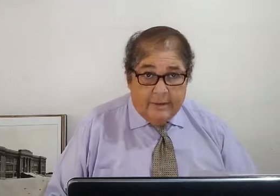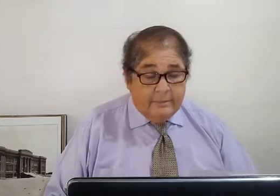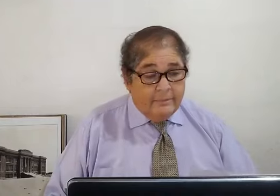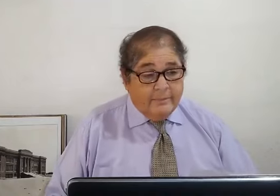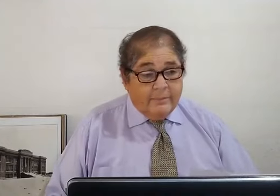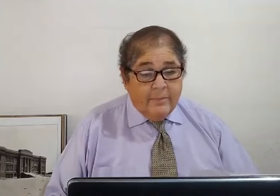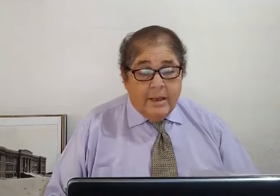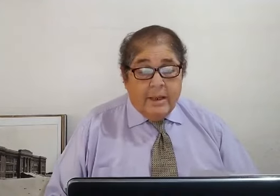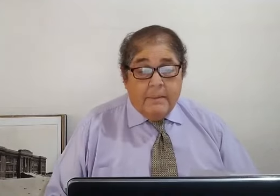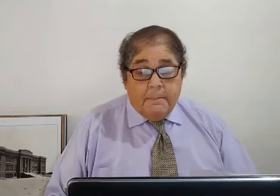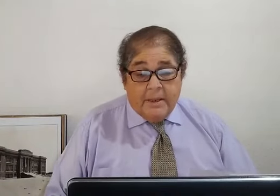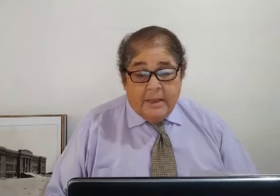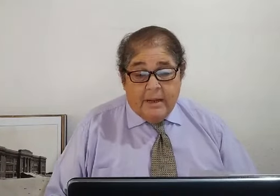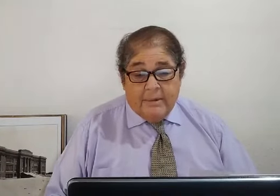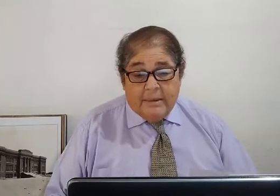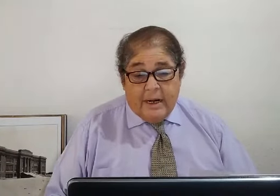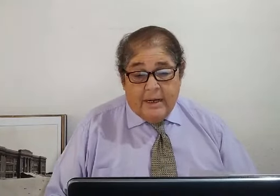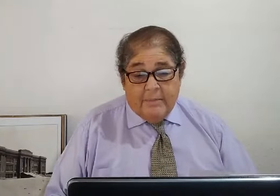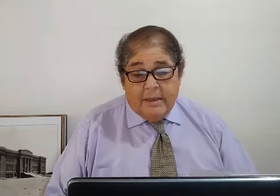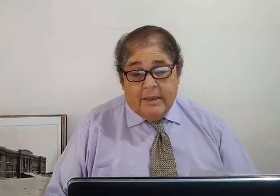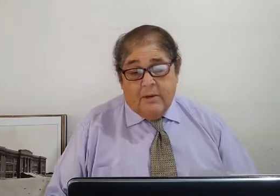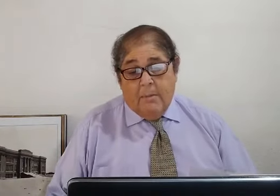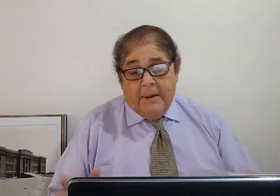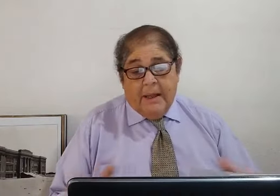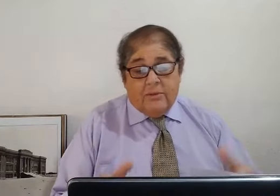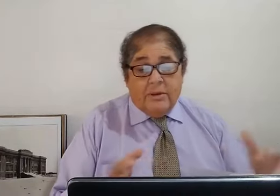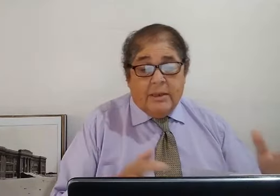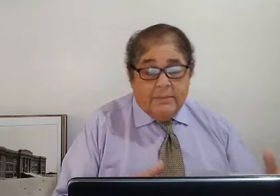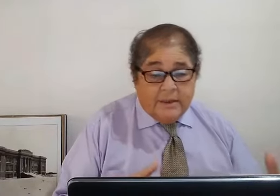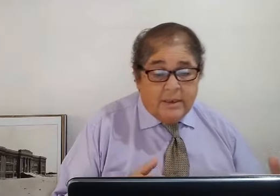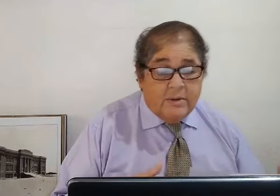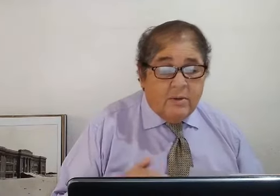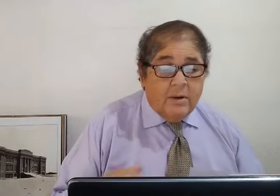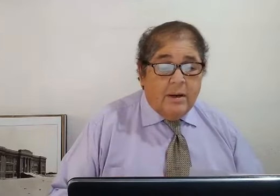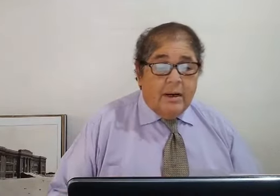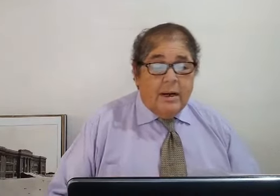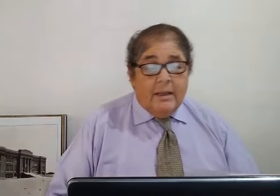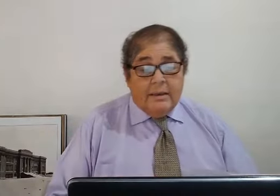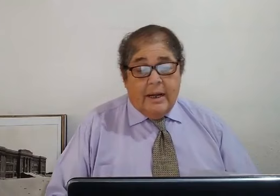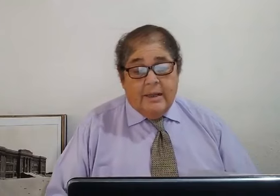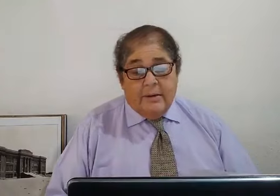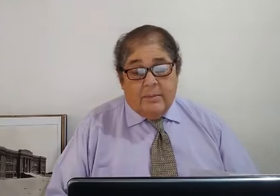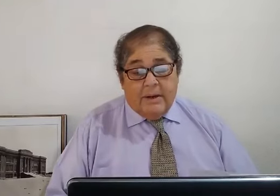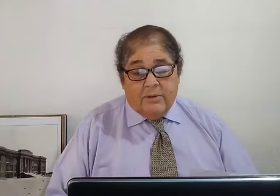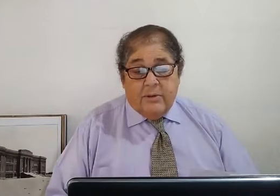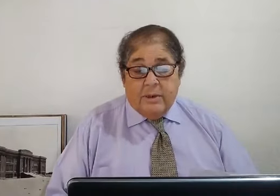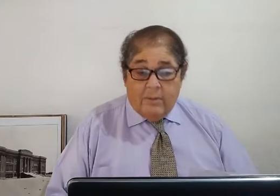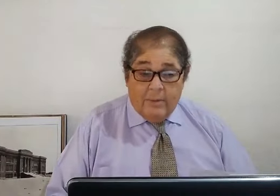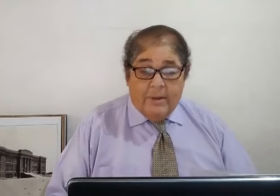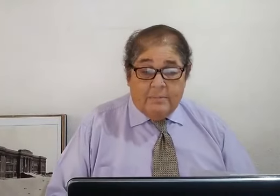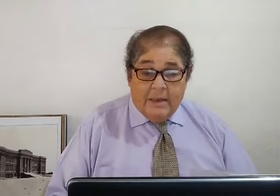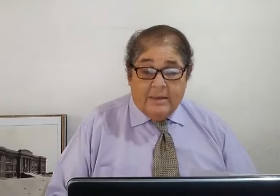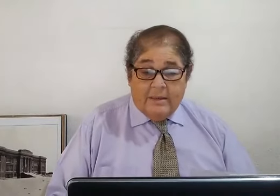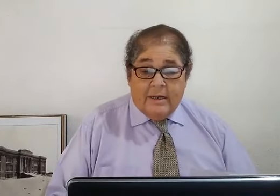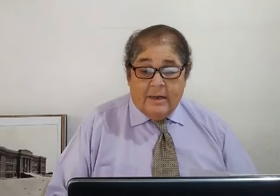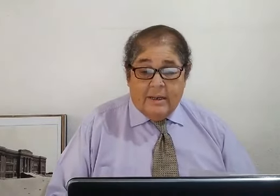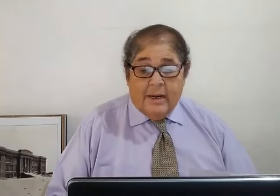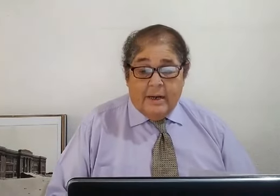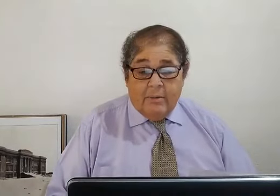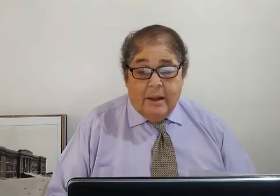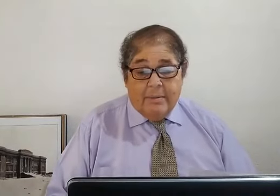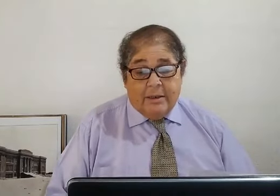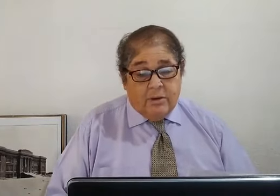SENACE, impide arbitrariamente y con plazo indefinido la entrada en operación de nuevas plantas de